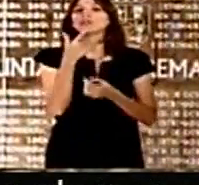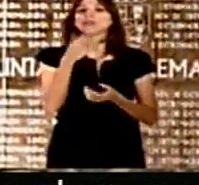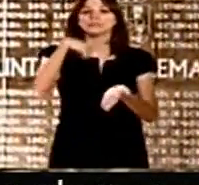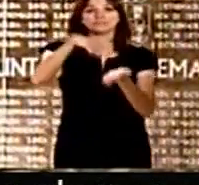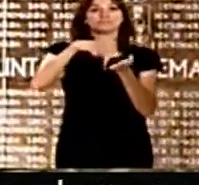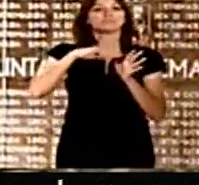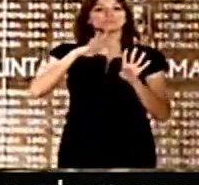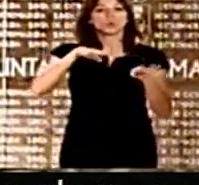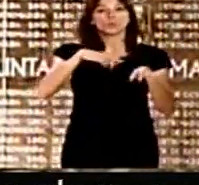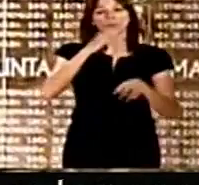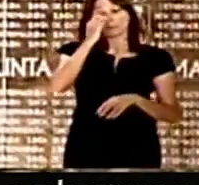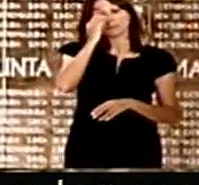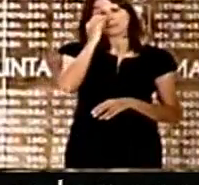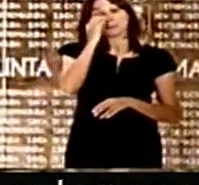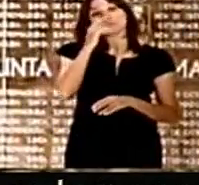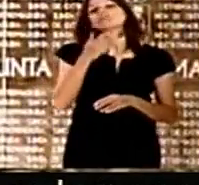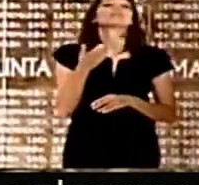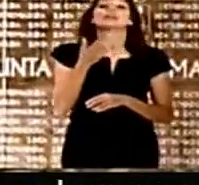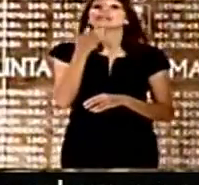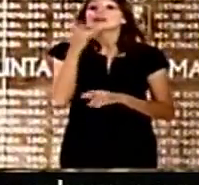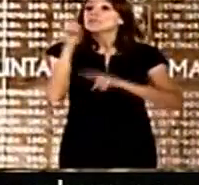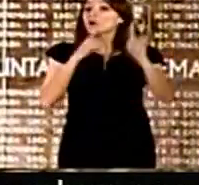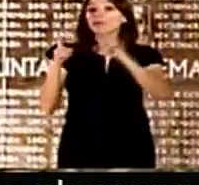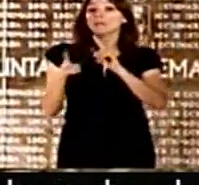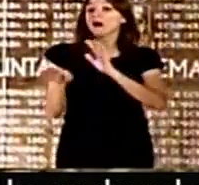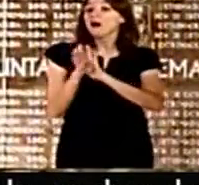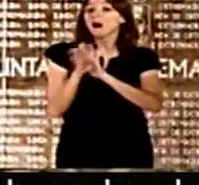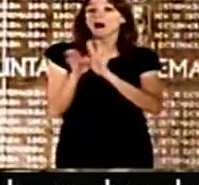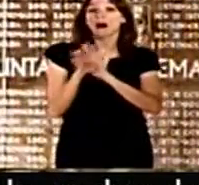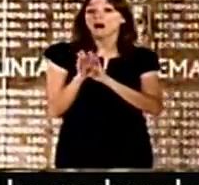manifestarse, valga la redundancia, si este problema no se arregla.